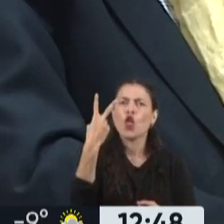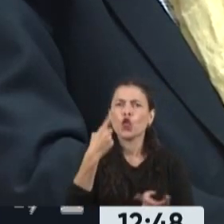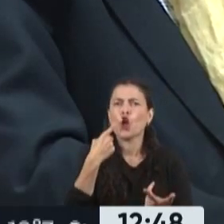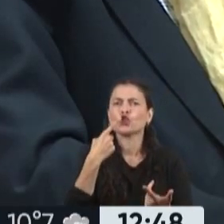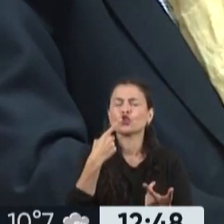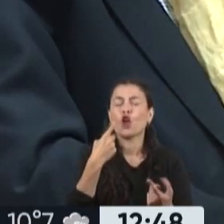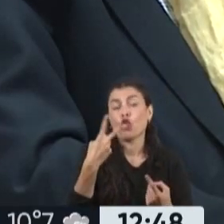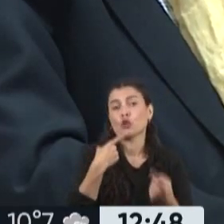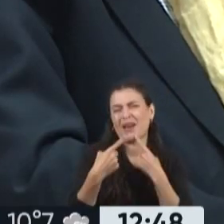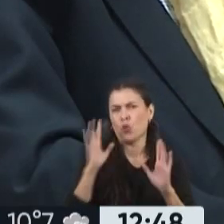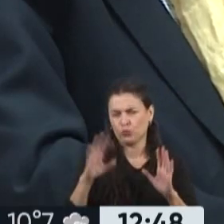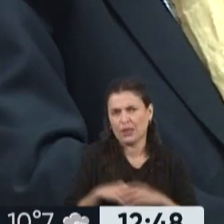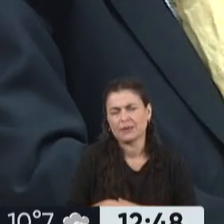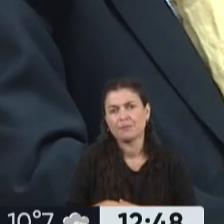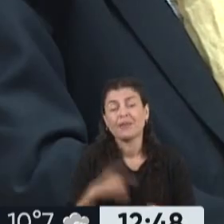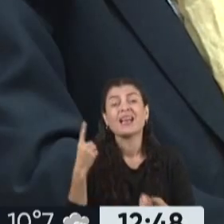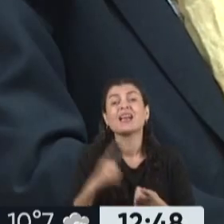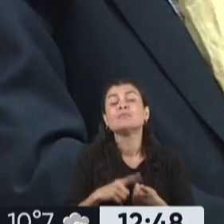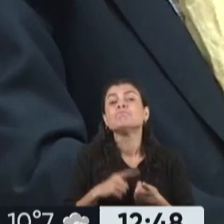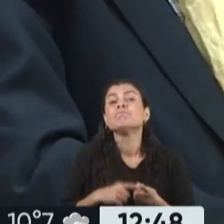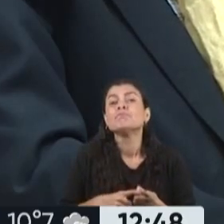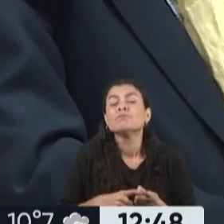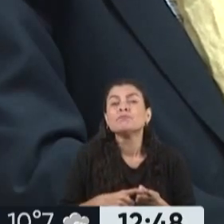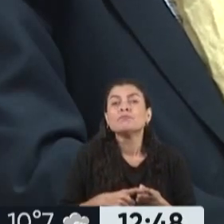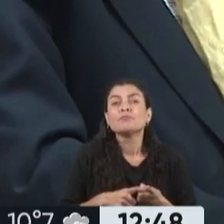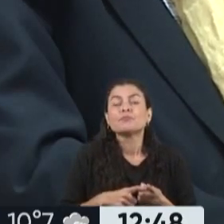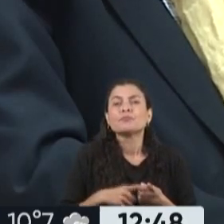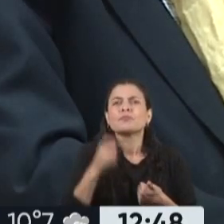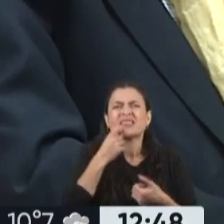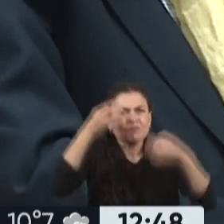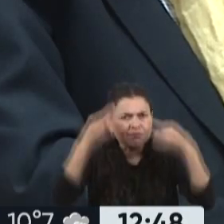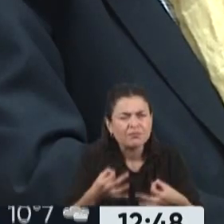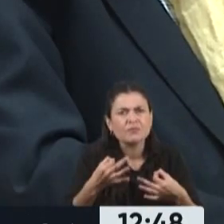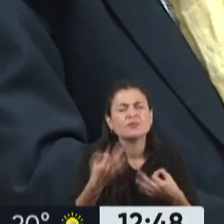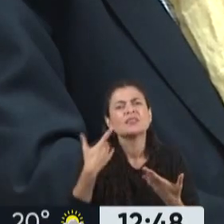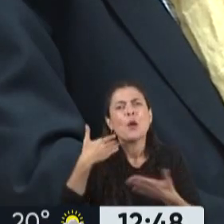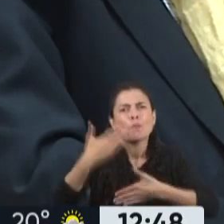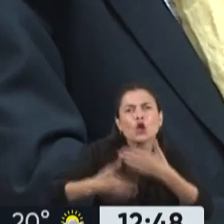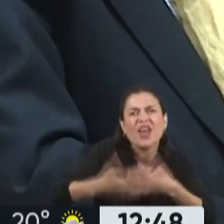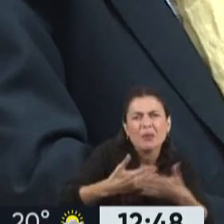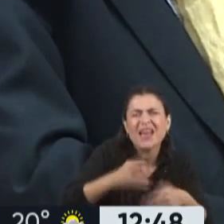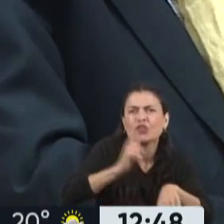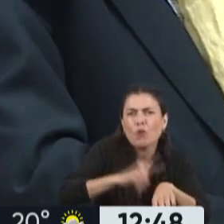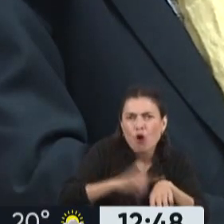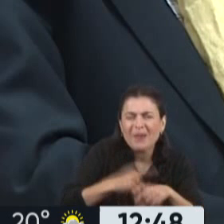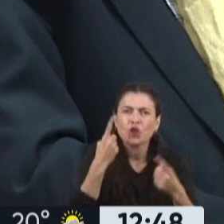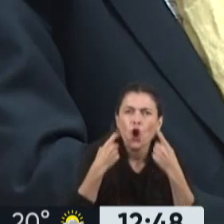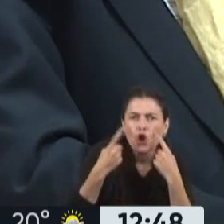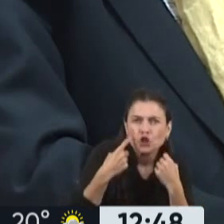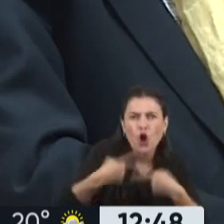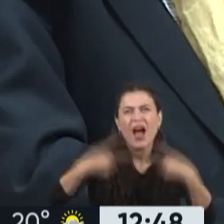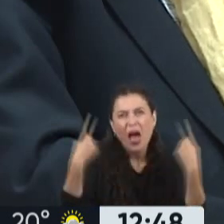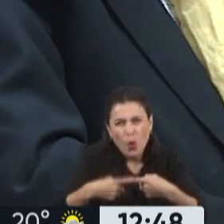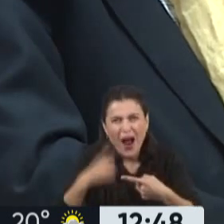consultas. La primera es si nos podés precisar qué procedimientos se hicieron de control de